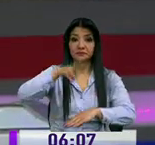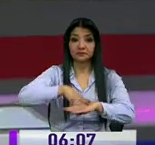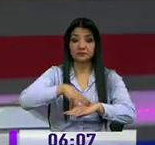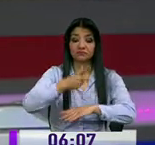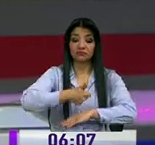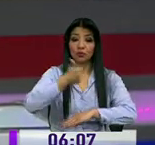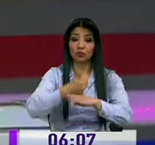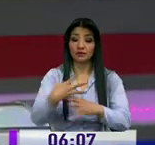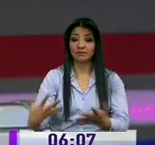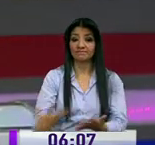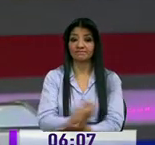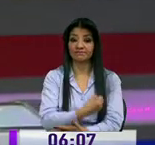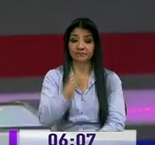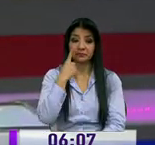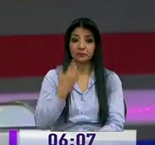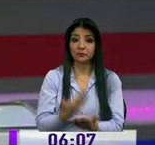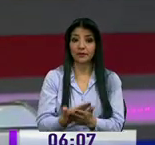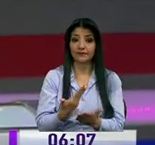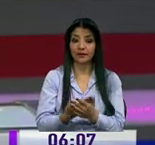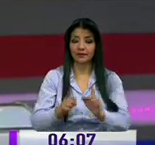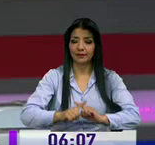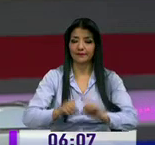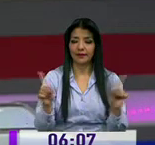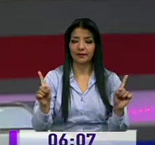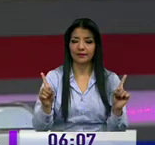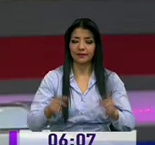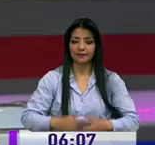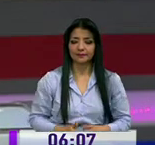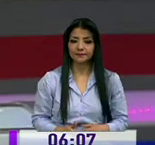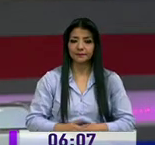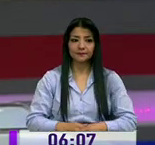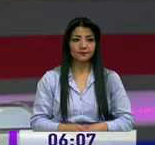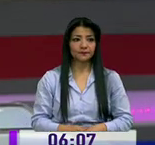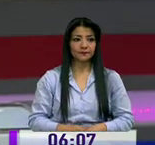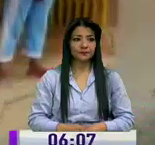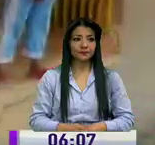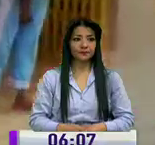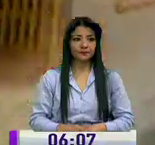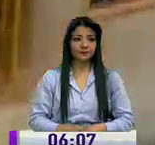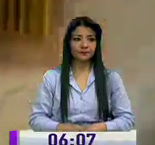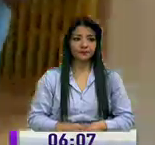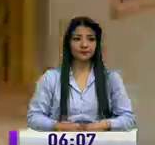incautar gran cantidad de evidencias en los diferentes allanamientos. Veamos.